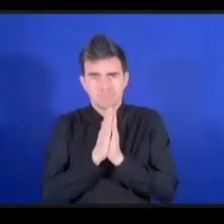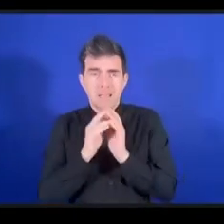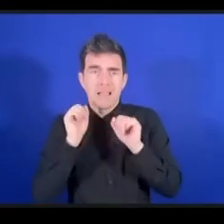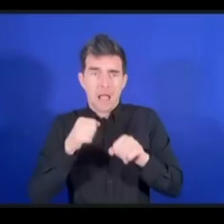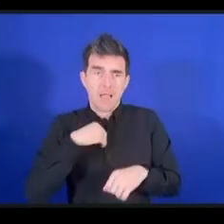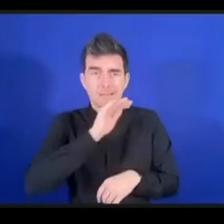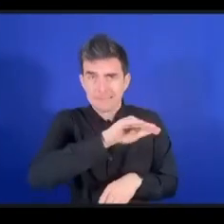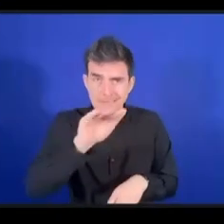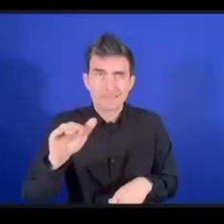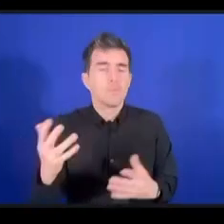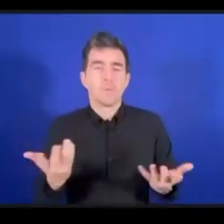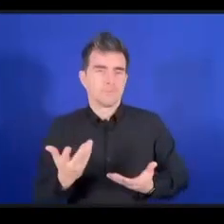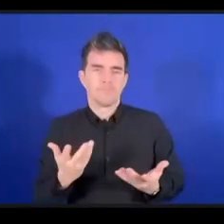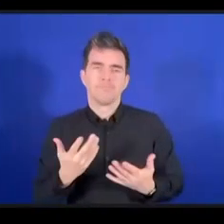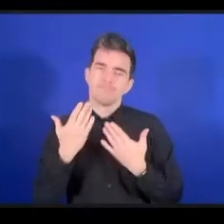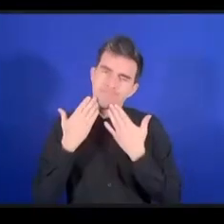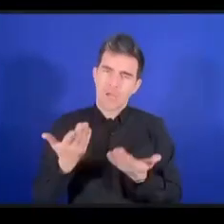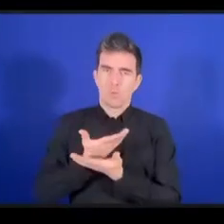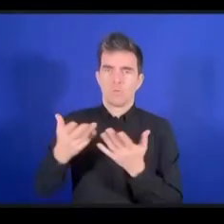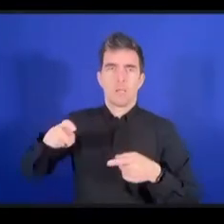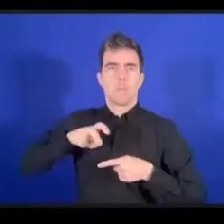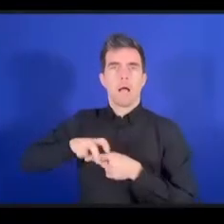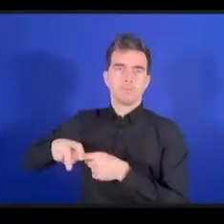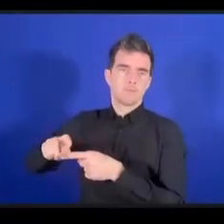nuestros panelistas con un aplauso